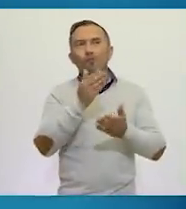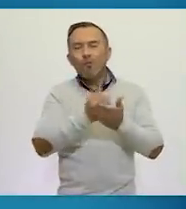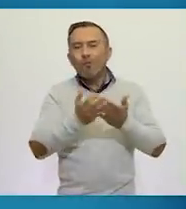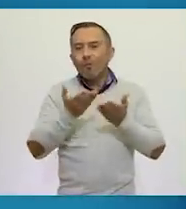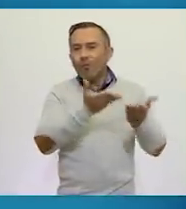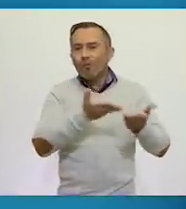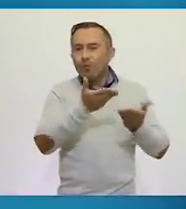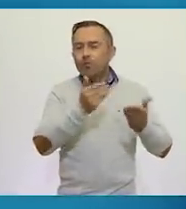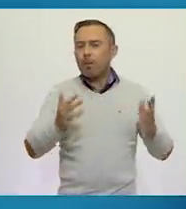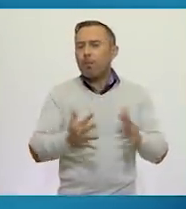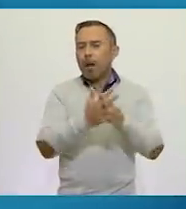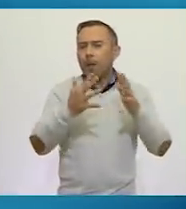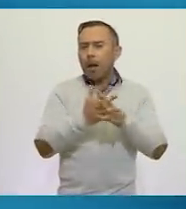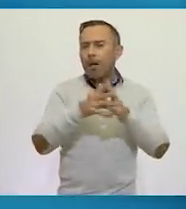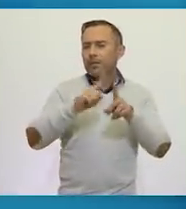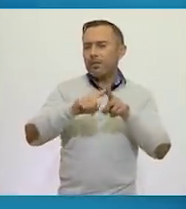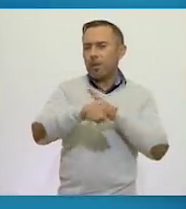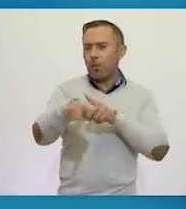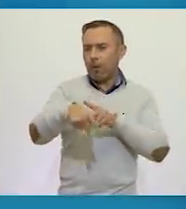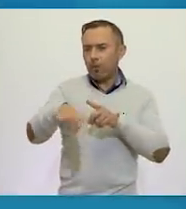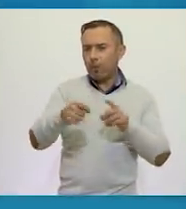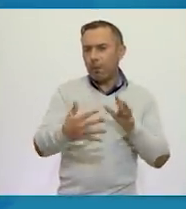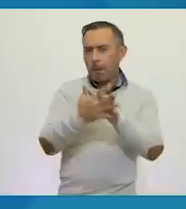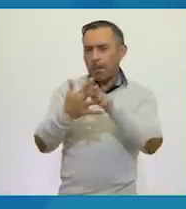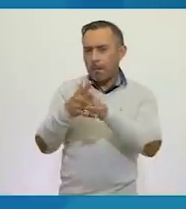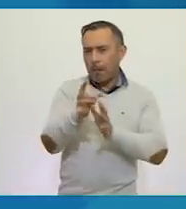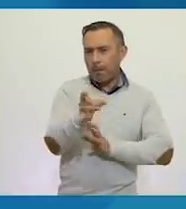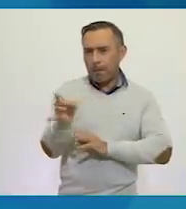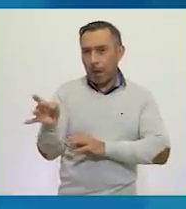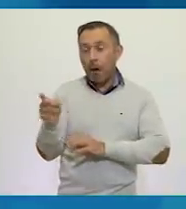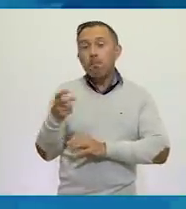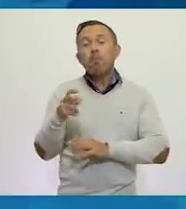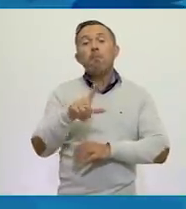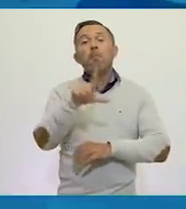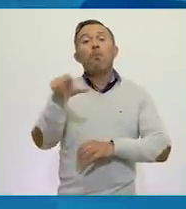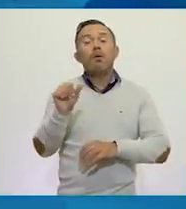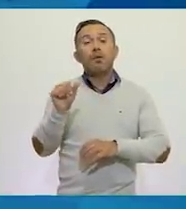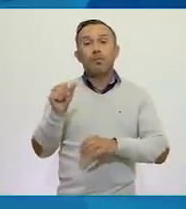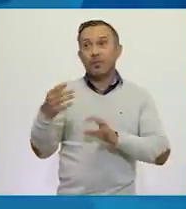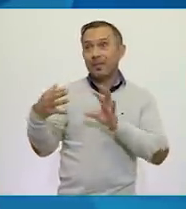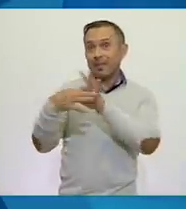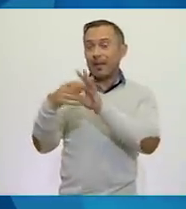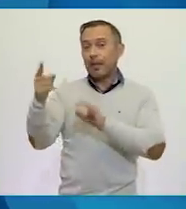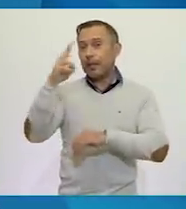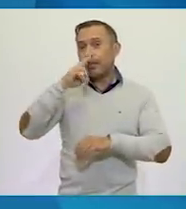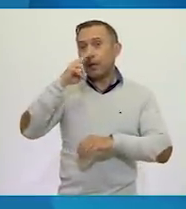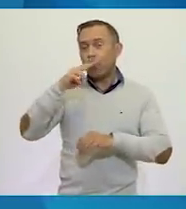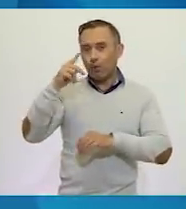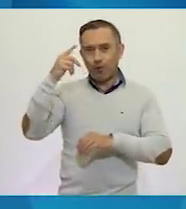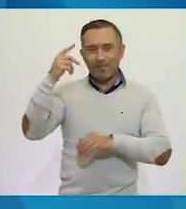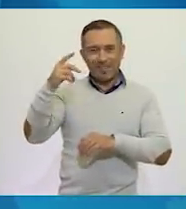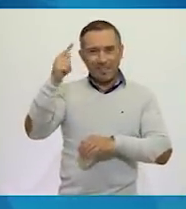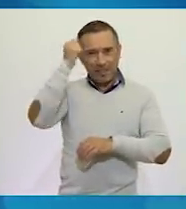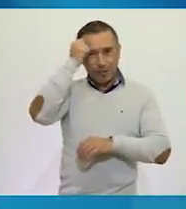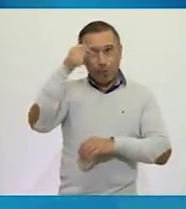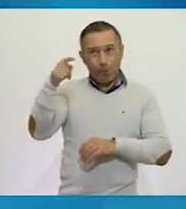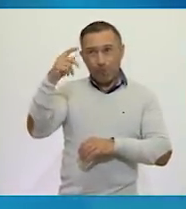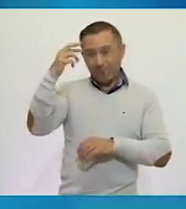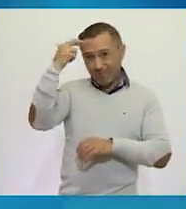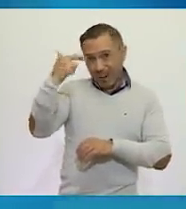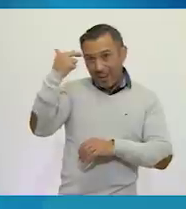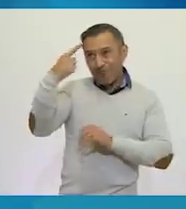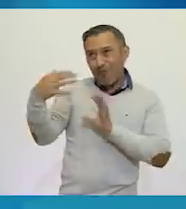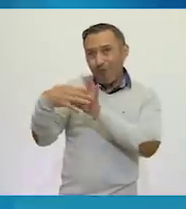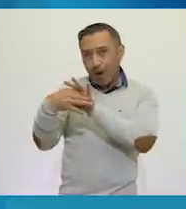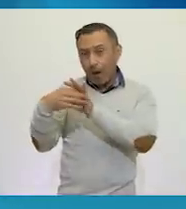batallas contra diversos pueblos. Sin embargo, esta situación concluyó al cabo de la alianza con Nezahualcóyotl, el señor de Texcoco, con la cual